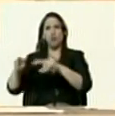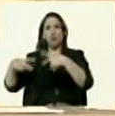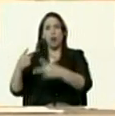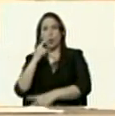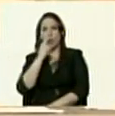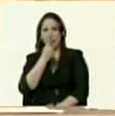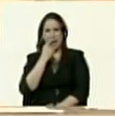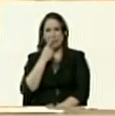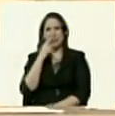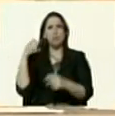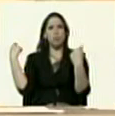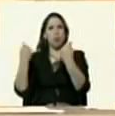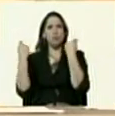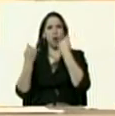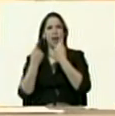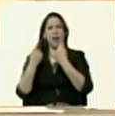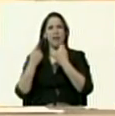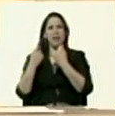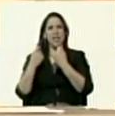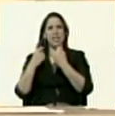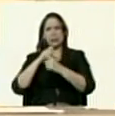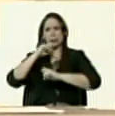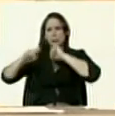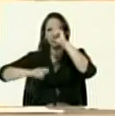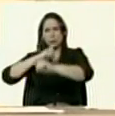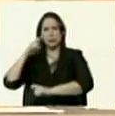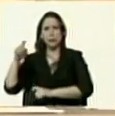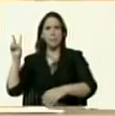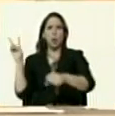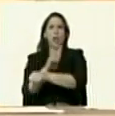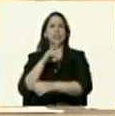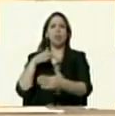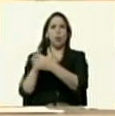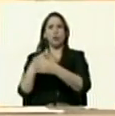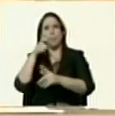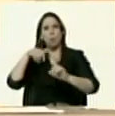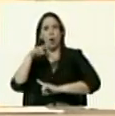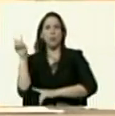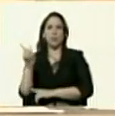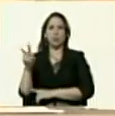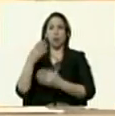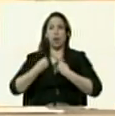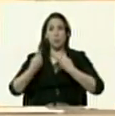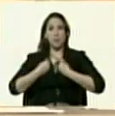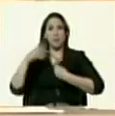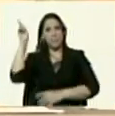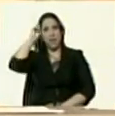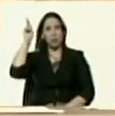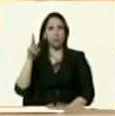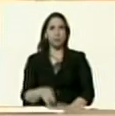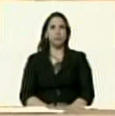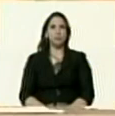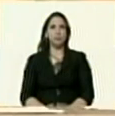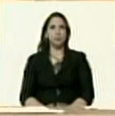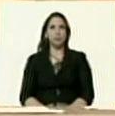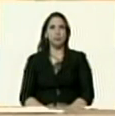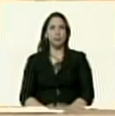la xenofobia, el desprecio y la violencia contra el pueblo venezolano que vive en Perú.